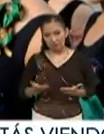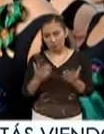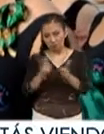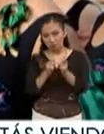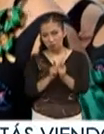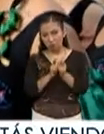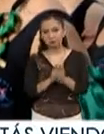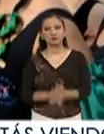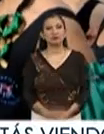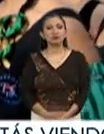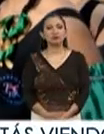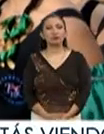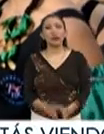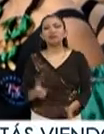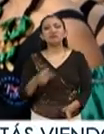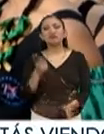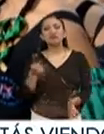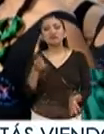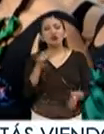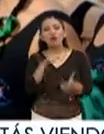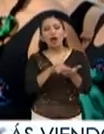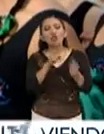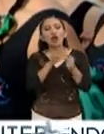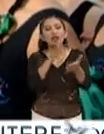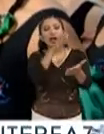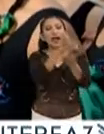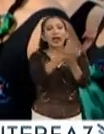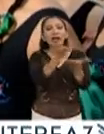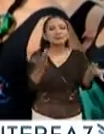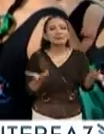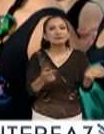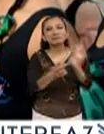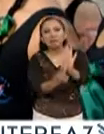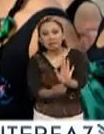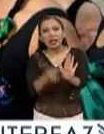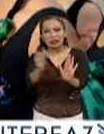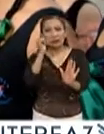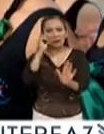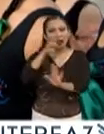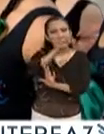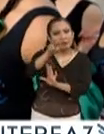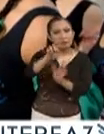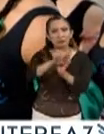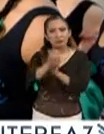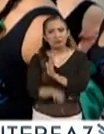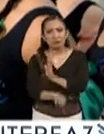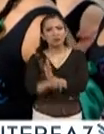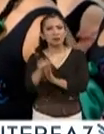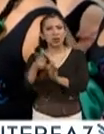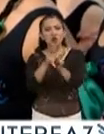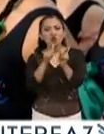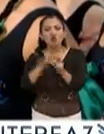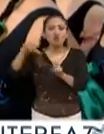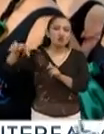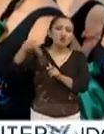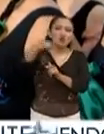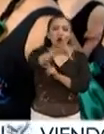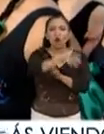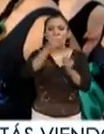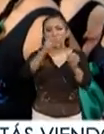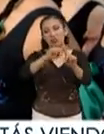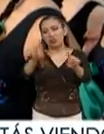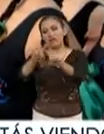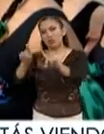con el grupo. Normalmente, ¿en qué eventos ustedes forman parte? Porque siempre estamos viendo, por ejemplo, grupos de